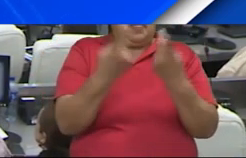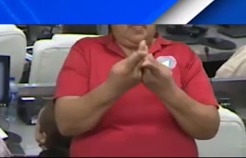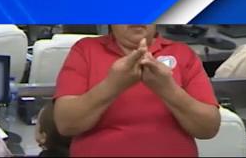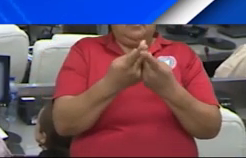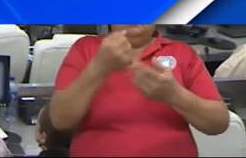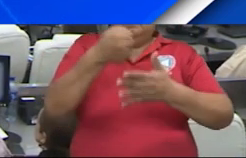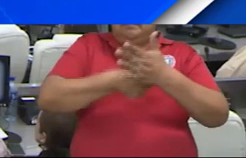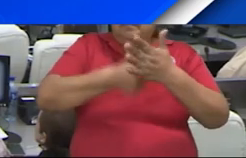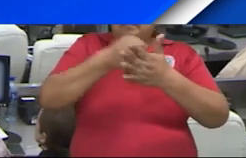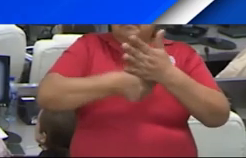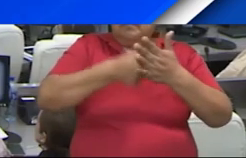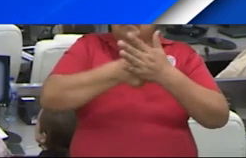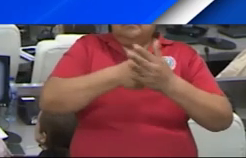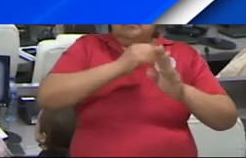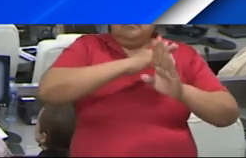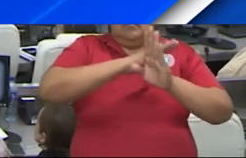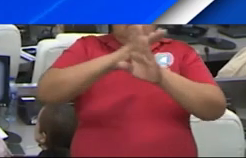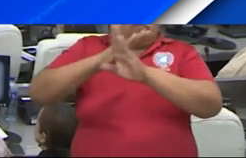de luchar contra las